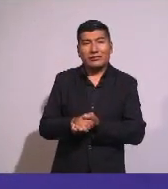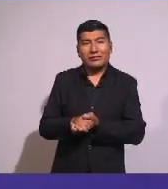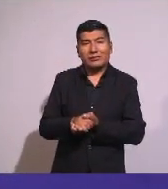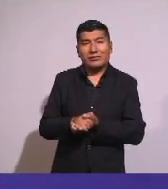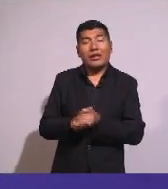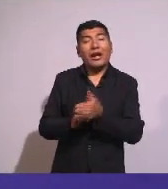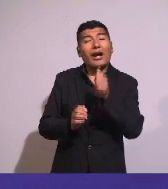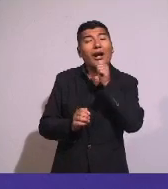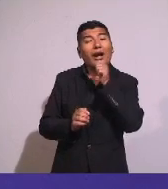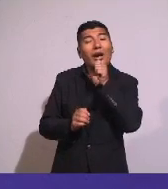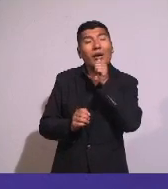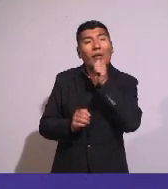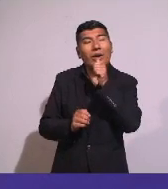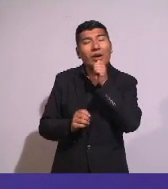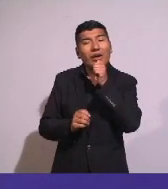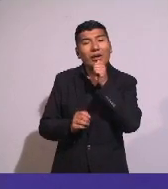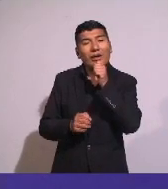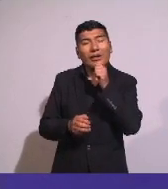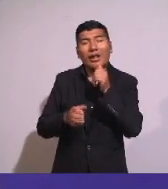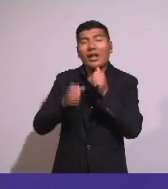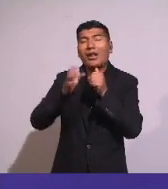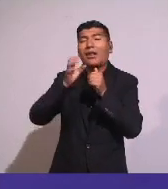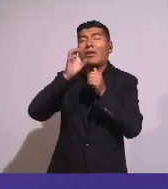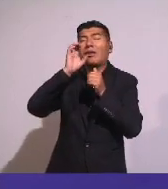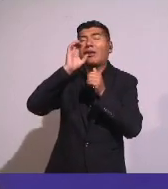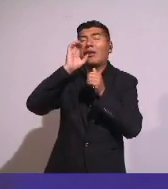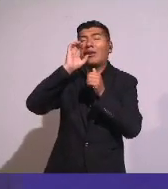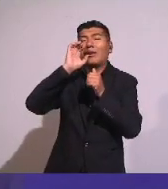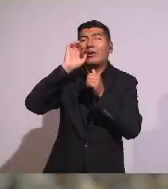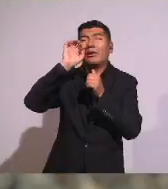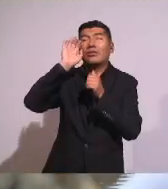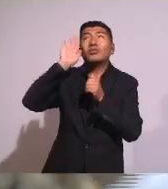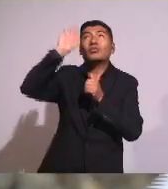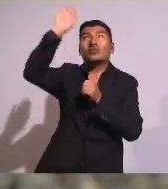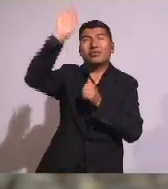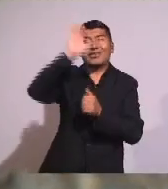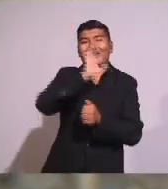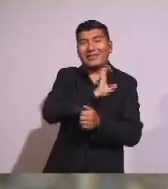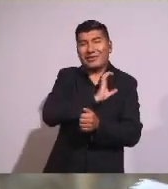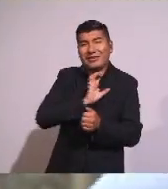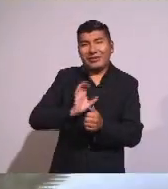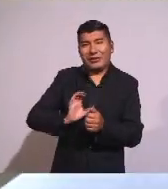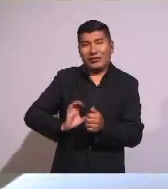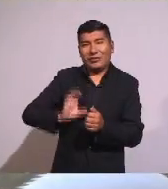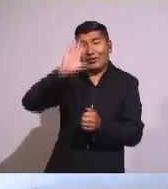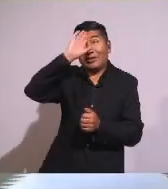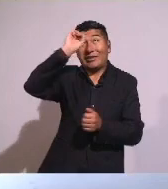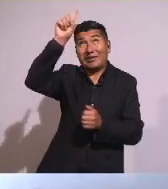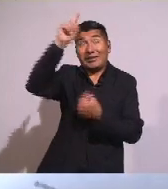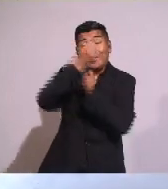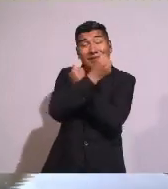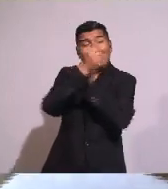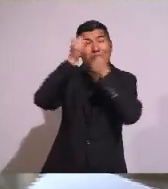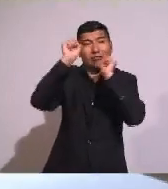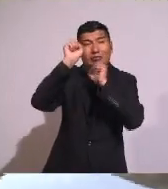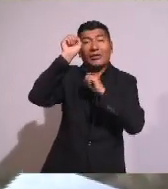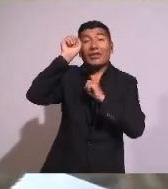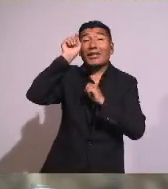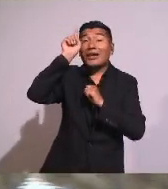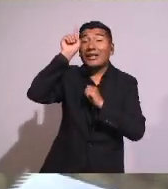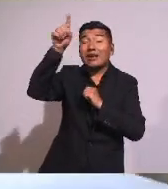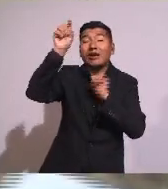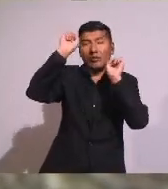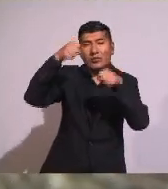el agua que llena y sacia es cristo nuestro salvador él es el único que puede darnos